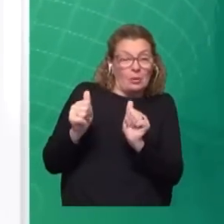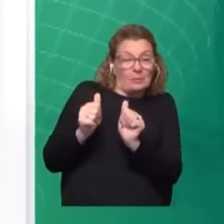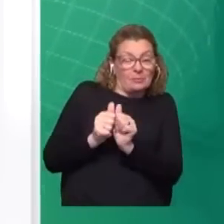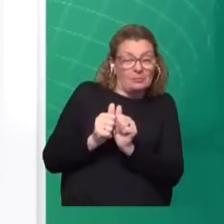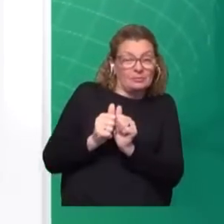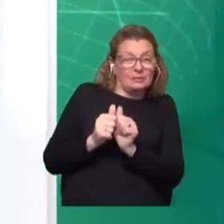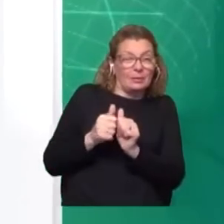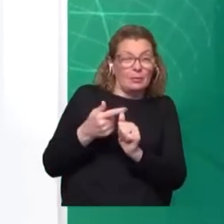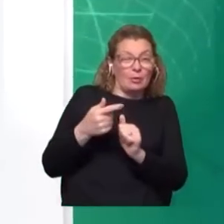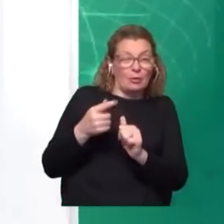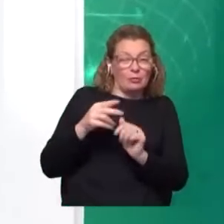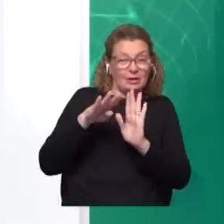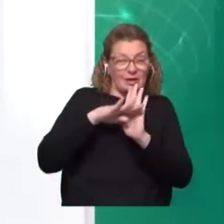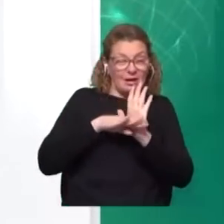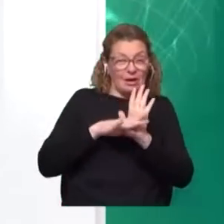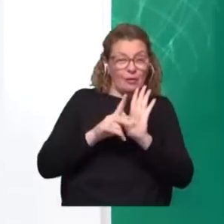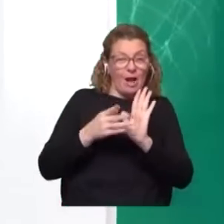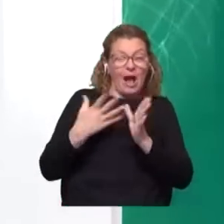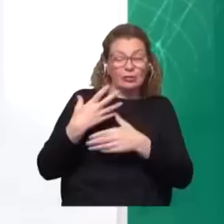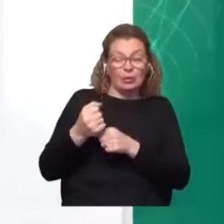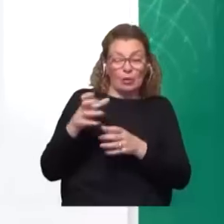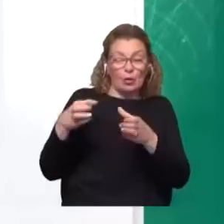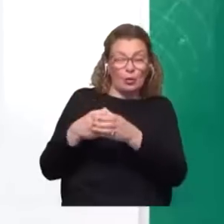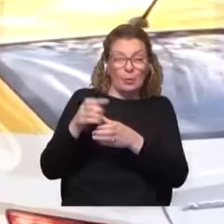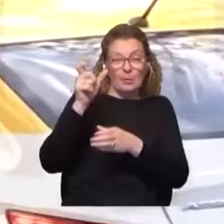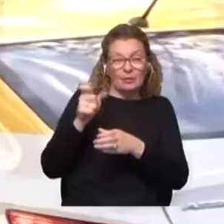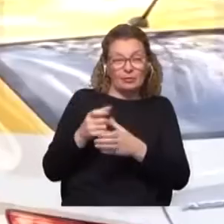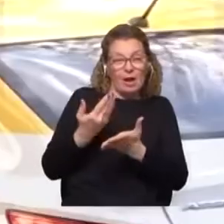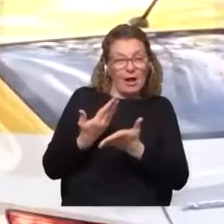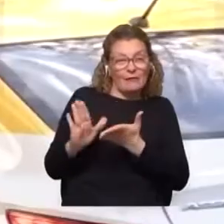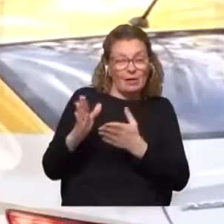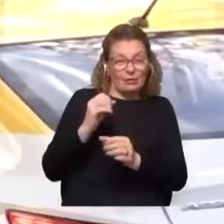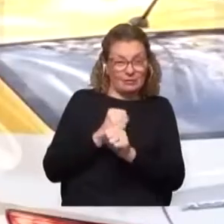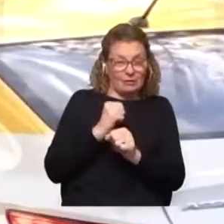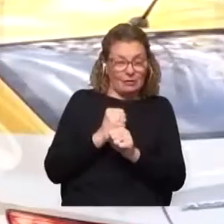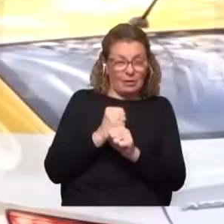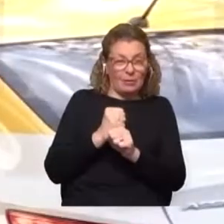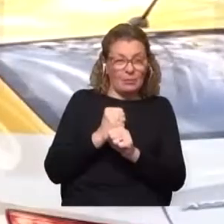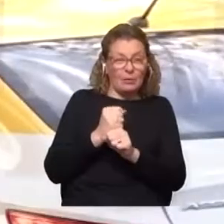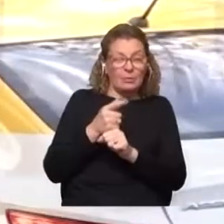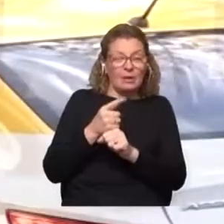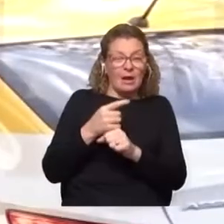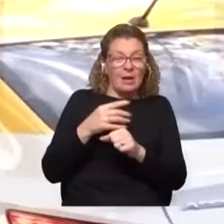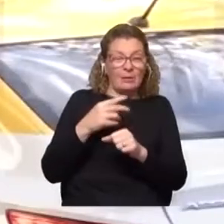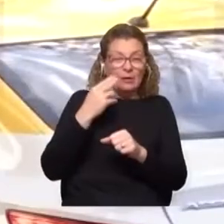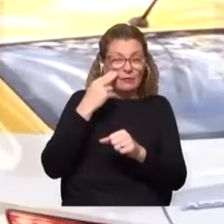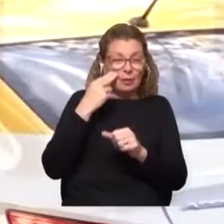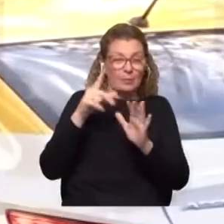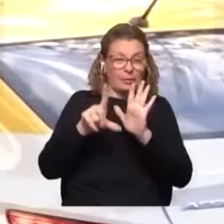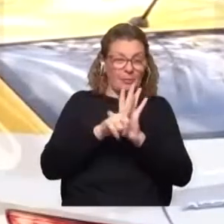habrían procedido en forma irregular beneficiando a un grupo de personas ajenas a la función pública mediante presuntos abusos de los mecanismos